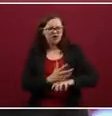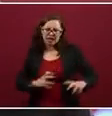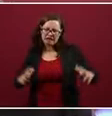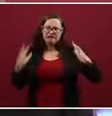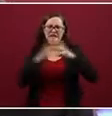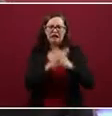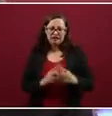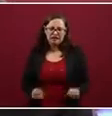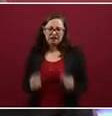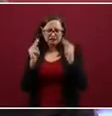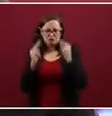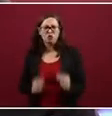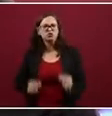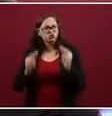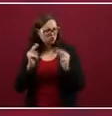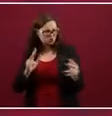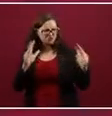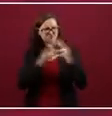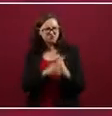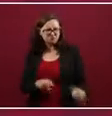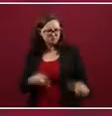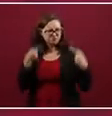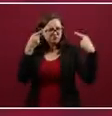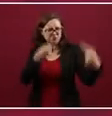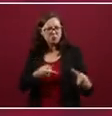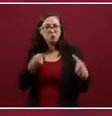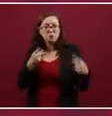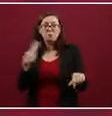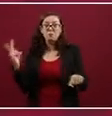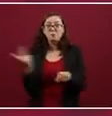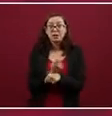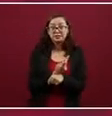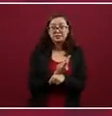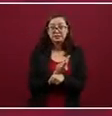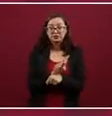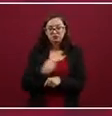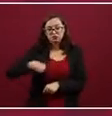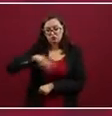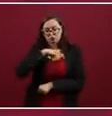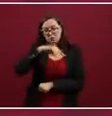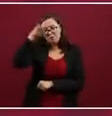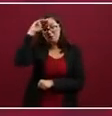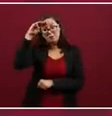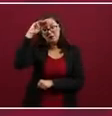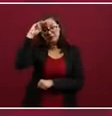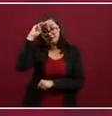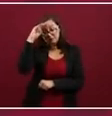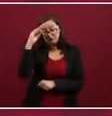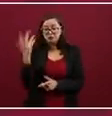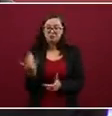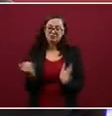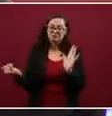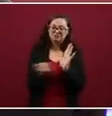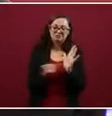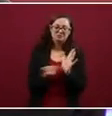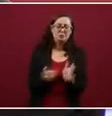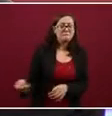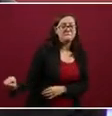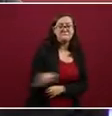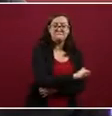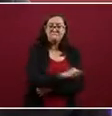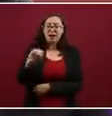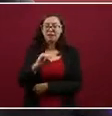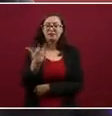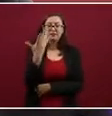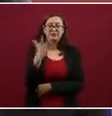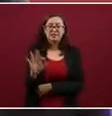para nuestra vida personal? Bueno, en primer lugar sería, estimamos como incrementar el IVA de golpe 10% en